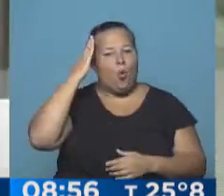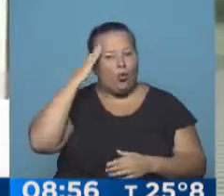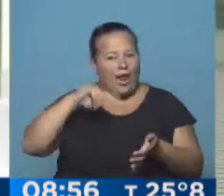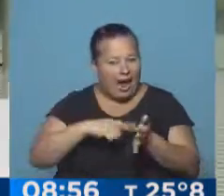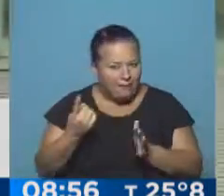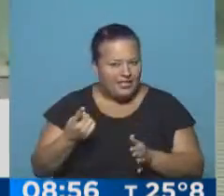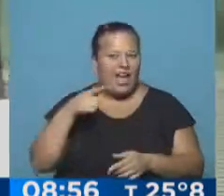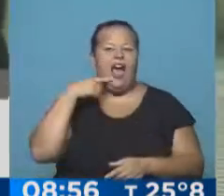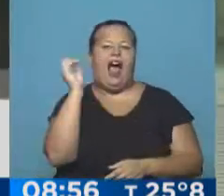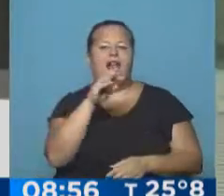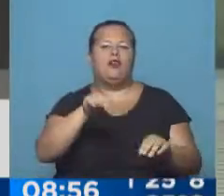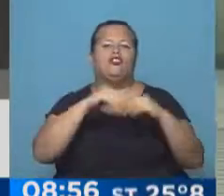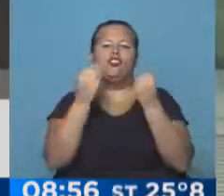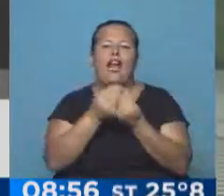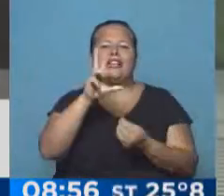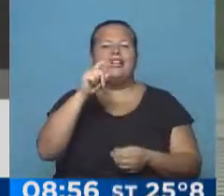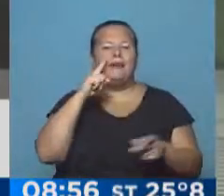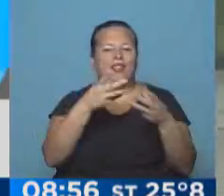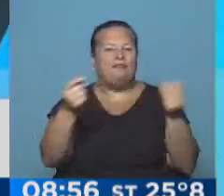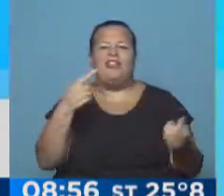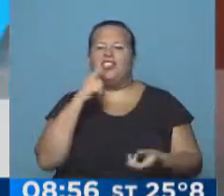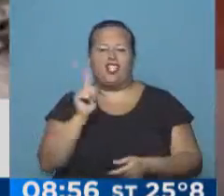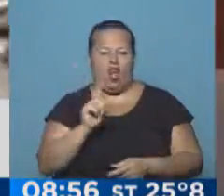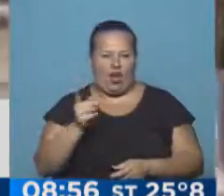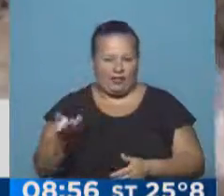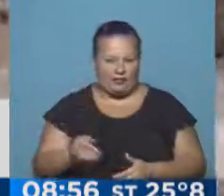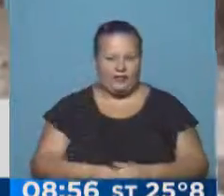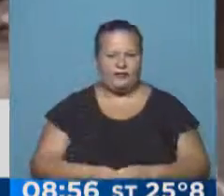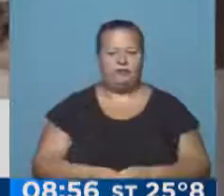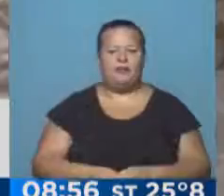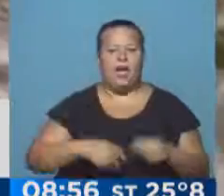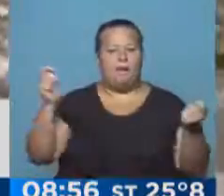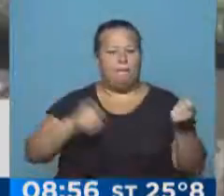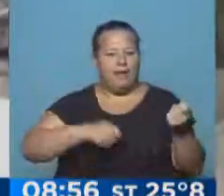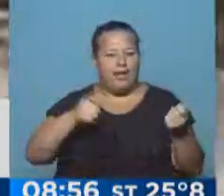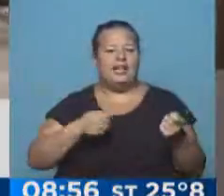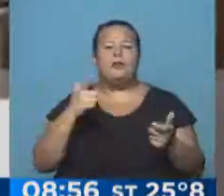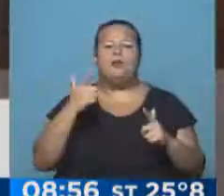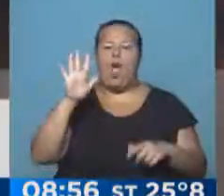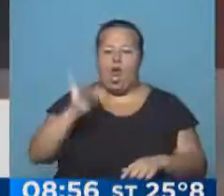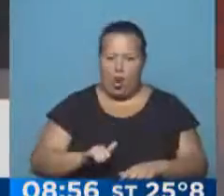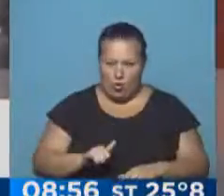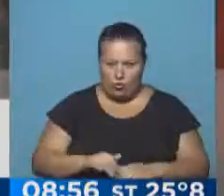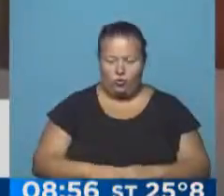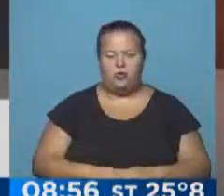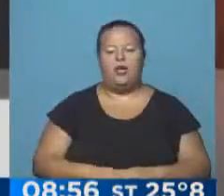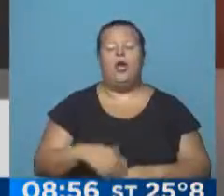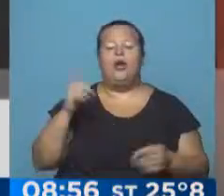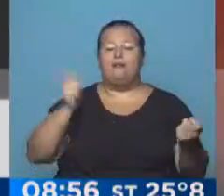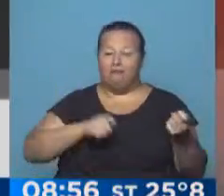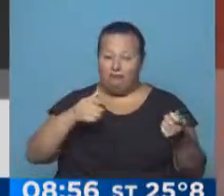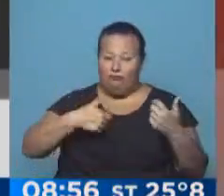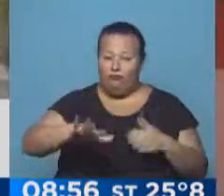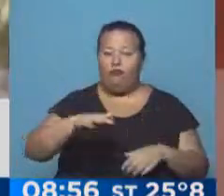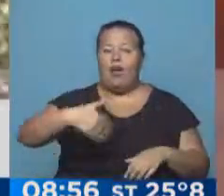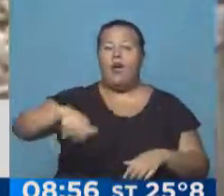quien cuestionó el número de 30.000 desaparecidos. Piquete por falta de luz. La protesta se